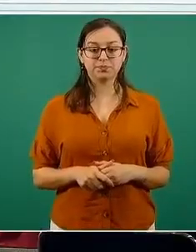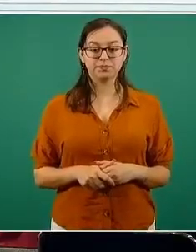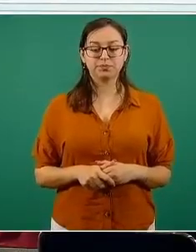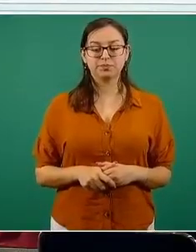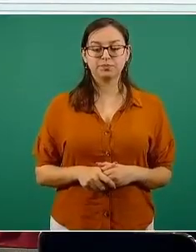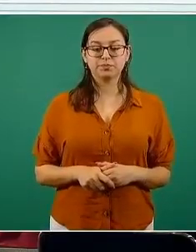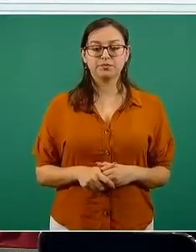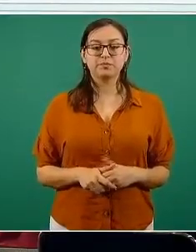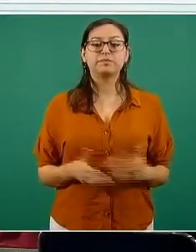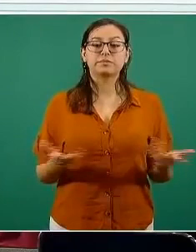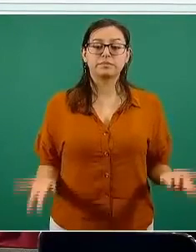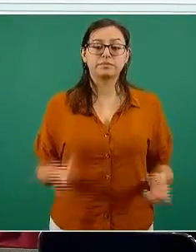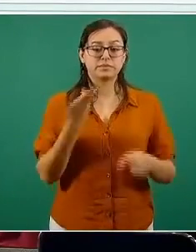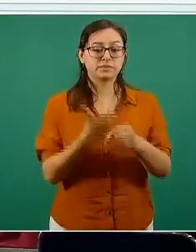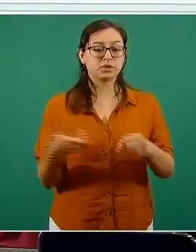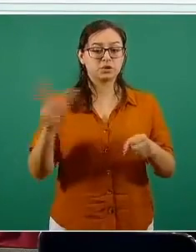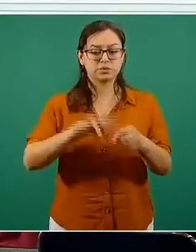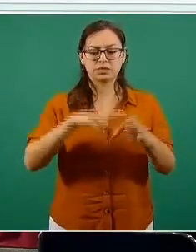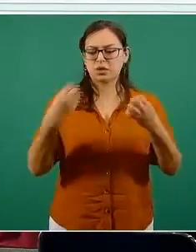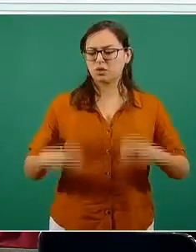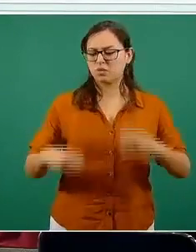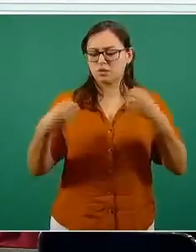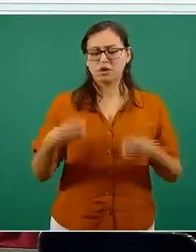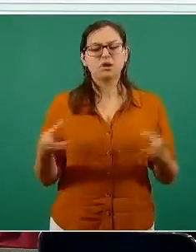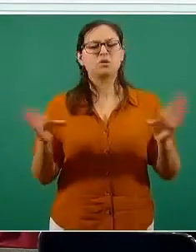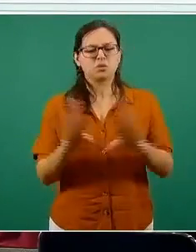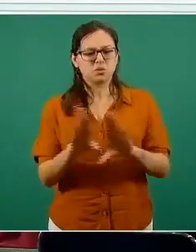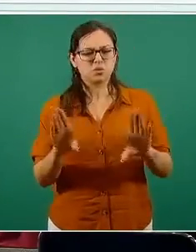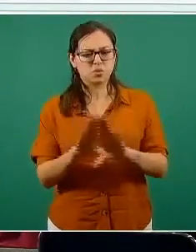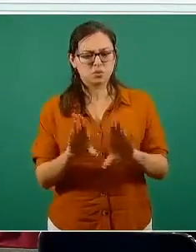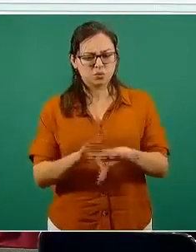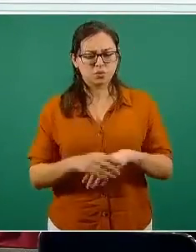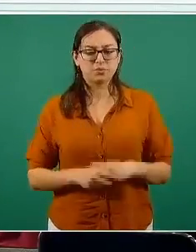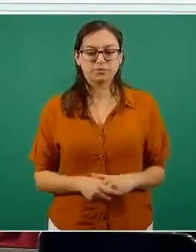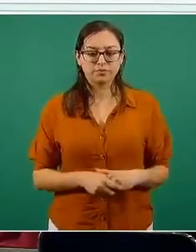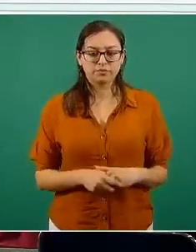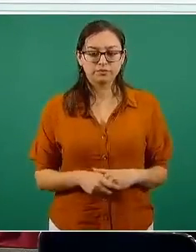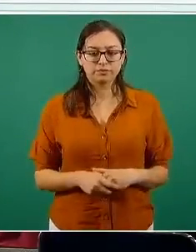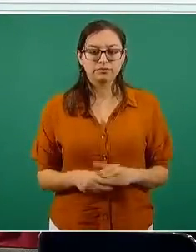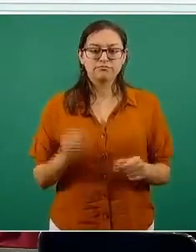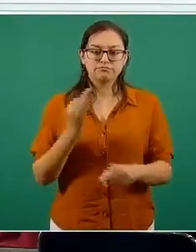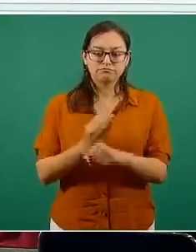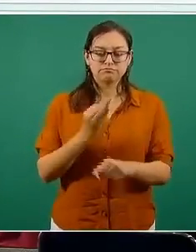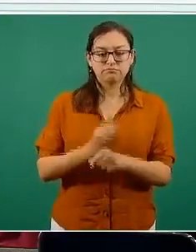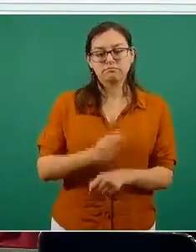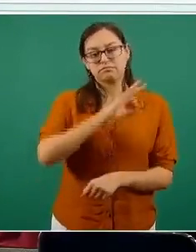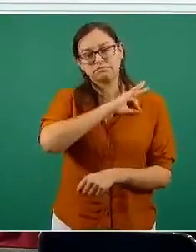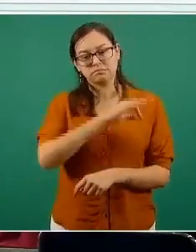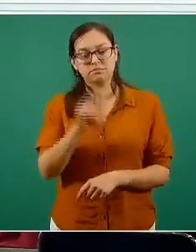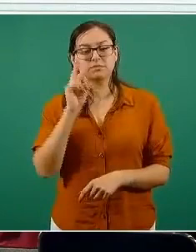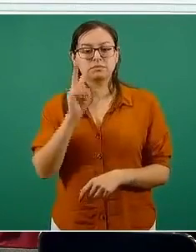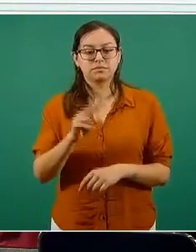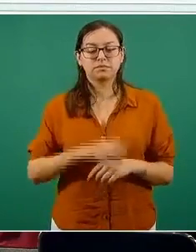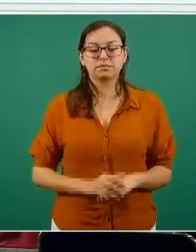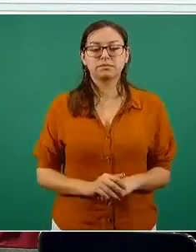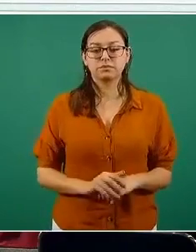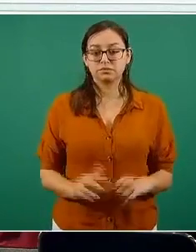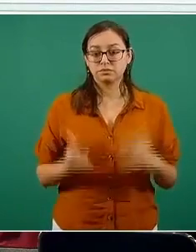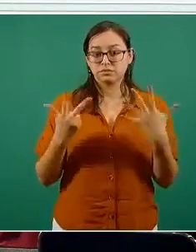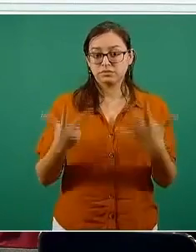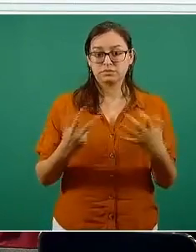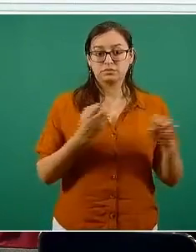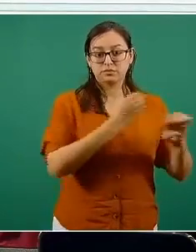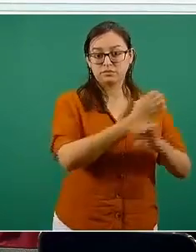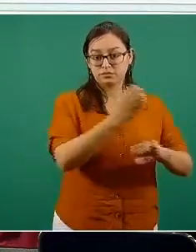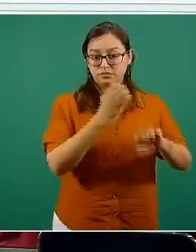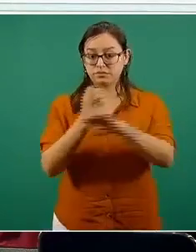Y estos son los datos de ocupación hospitalaria. En ocupación hospitalaria, lo que estamos señalando aquí es que tenemos 8 entidades que tienen más